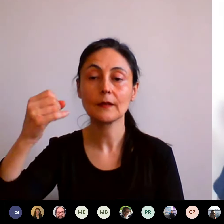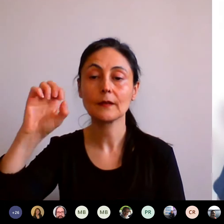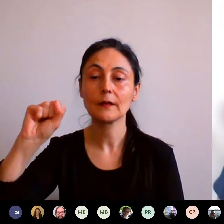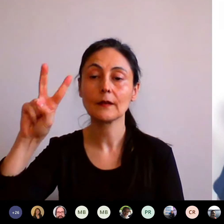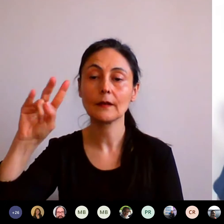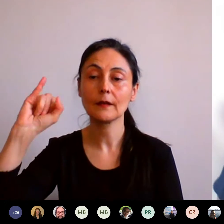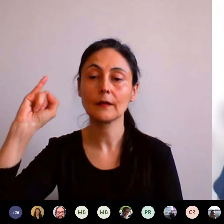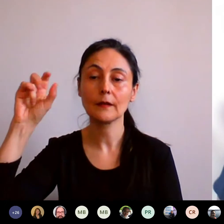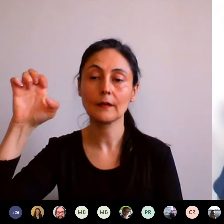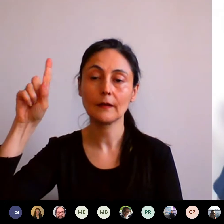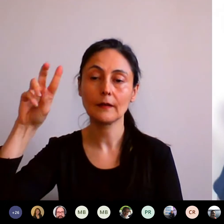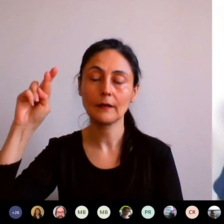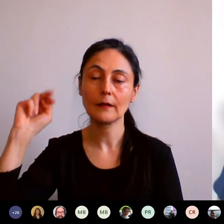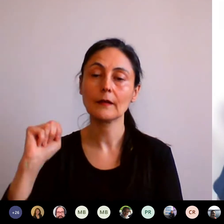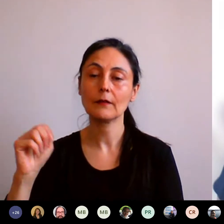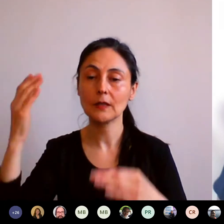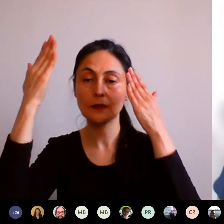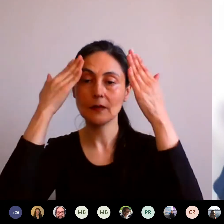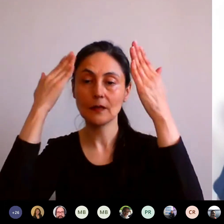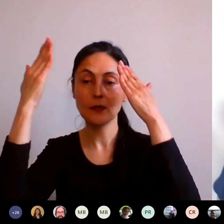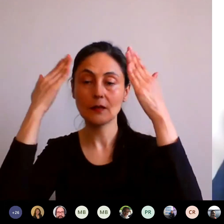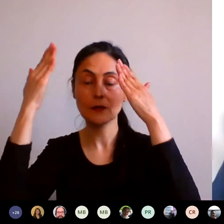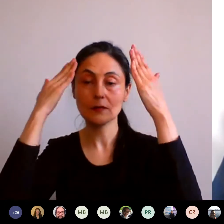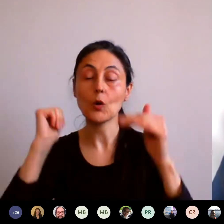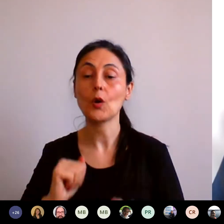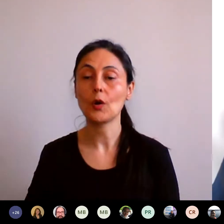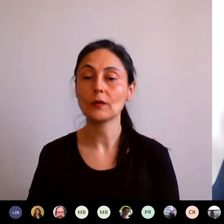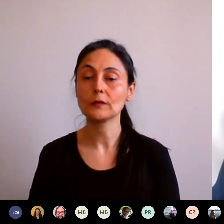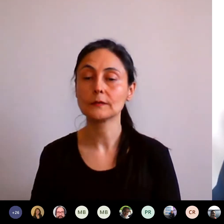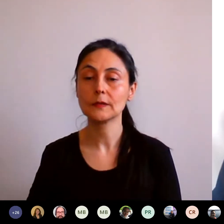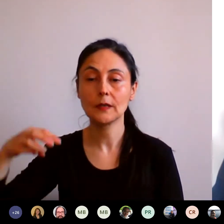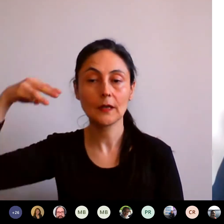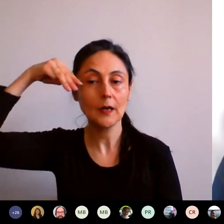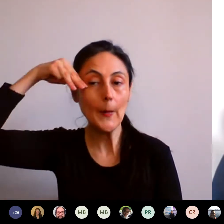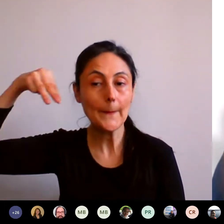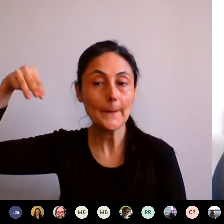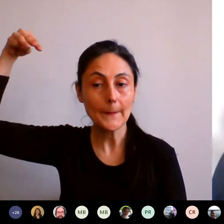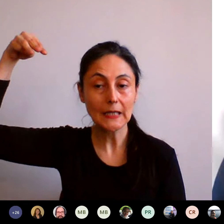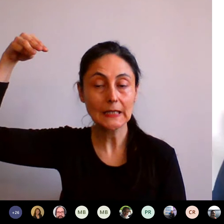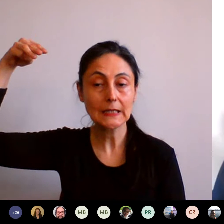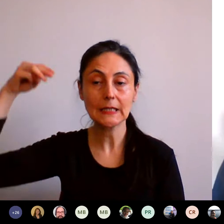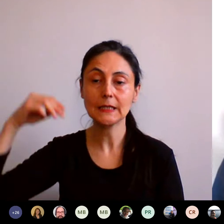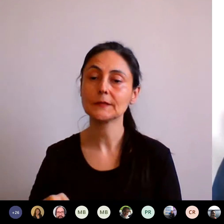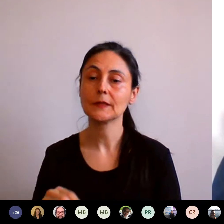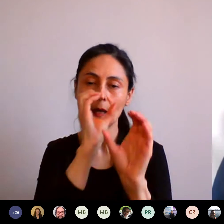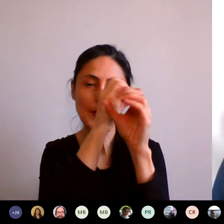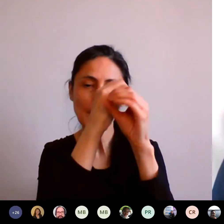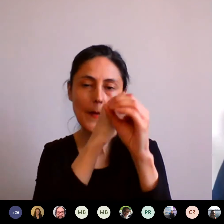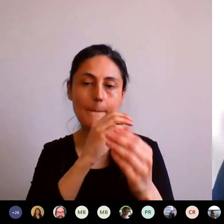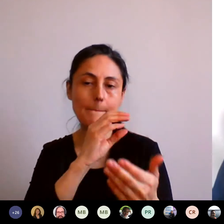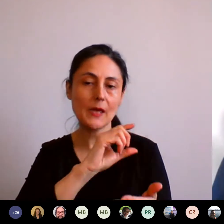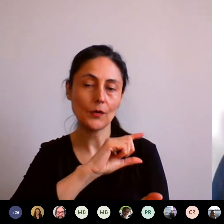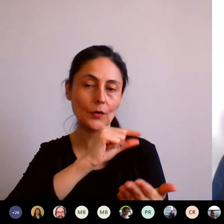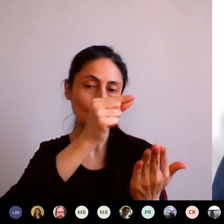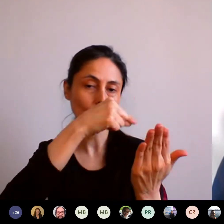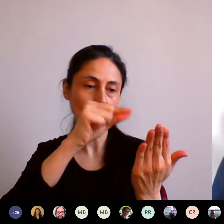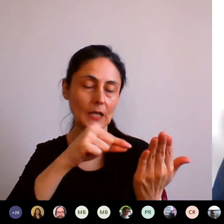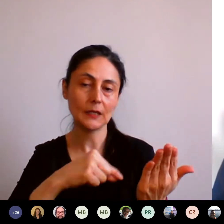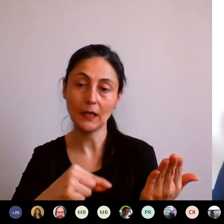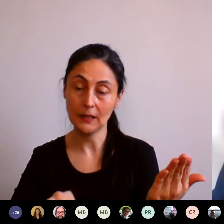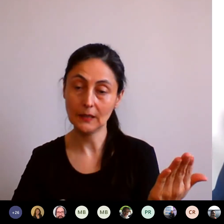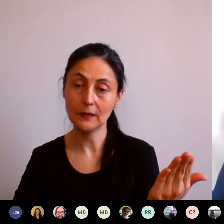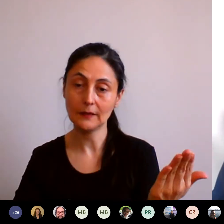Javier es psicólogo de formación inicial, tiene un magíster en bioestadística, ¿ya?, y cuenta con diplomados en el